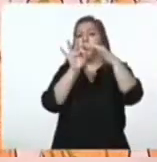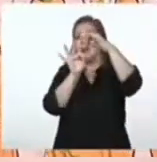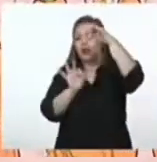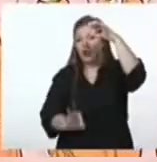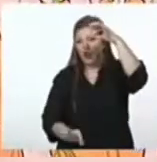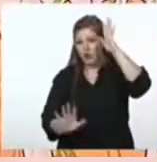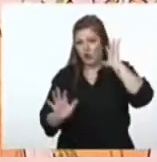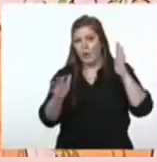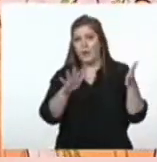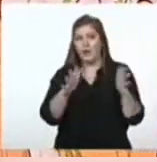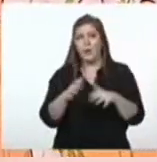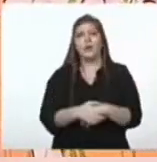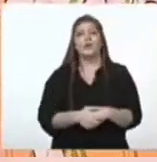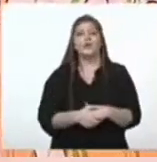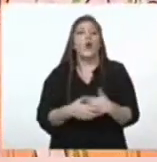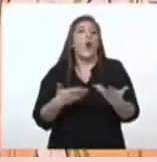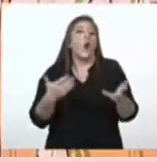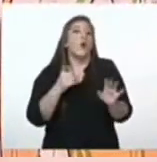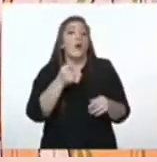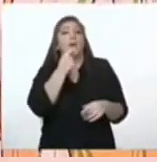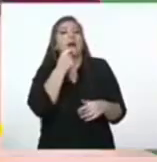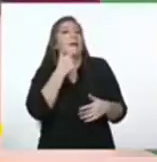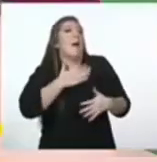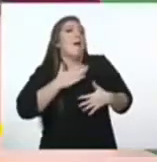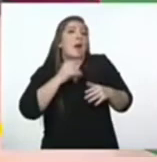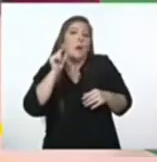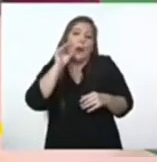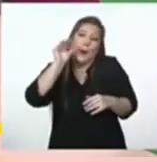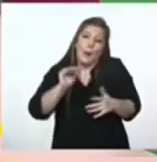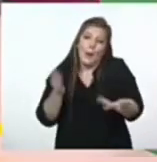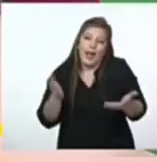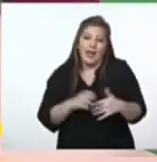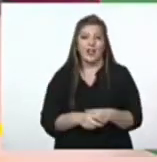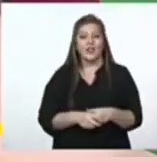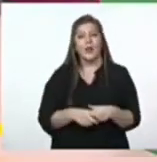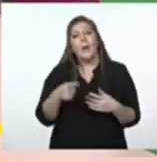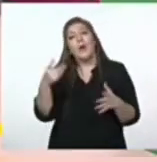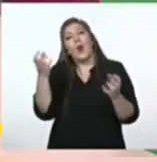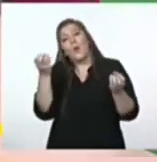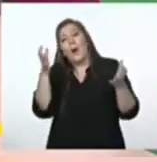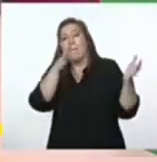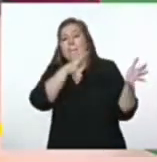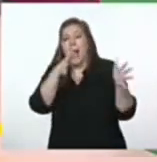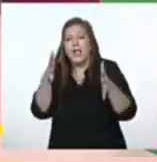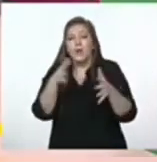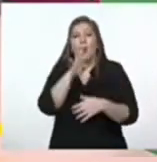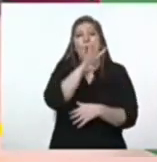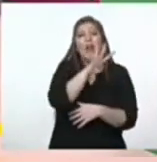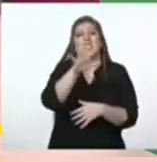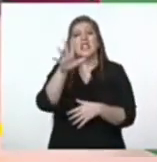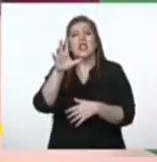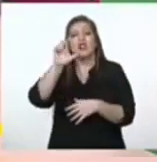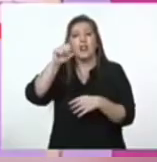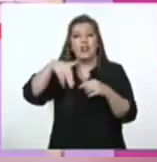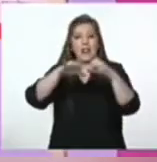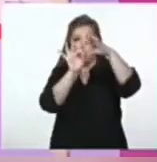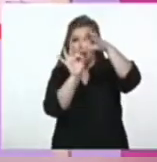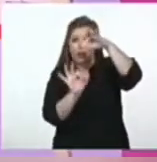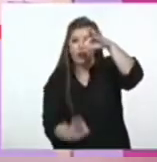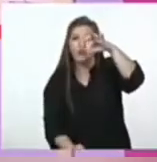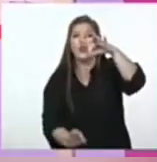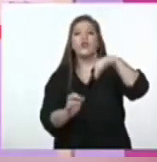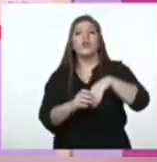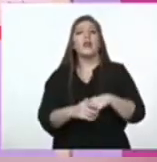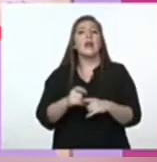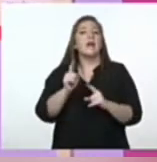no de... sé, la mía capaz que tiene un poco menos, pero bueno, aproximadamente unos 45 centímetros y va a ser como